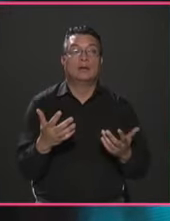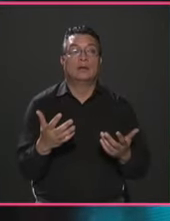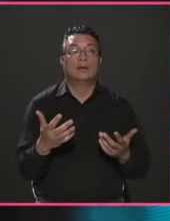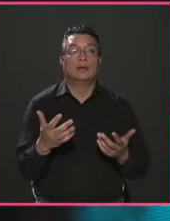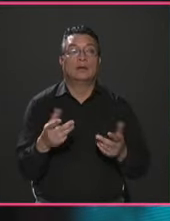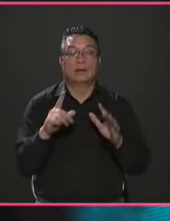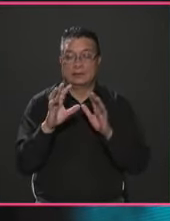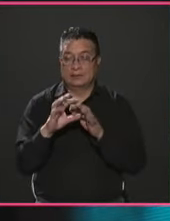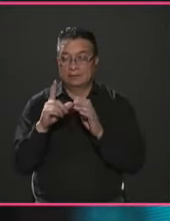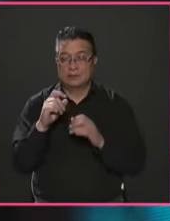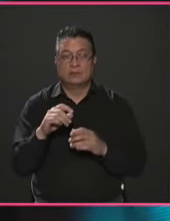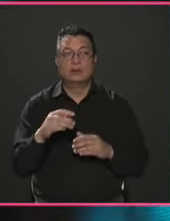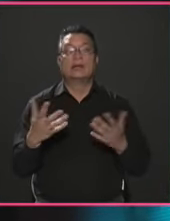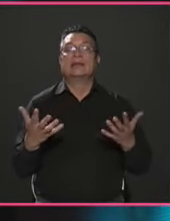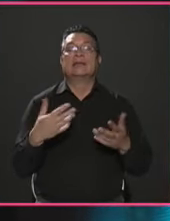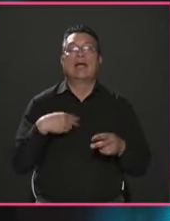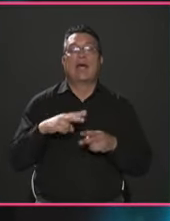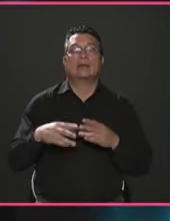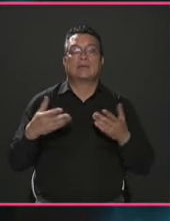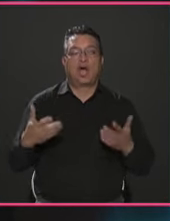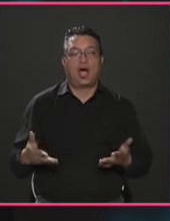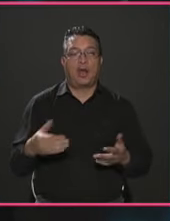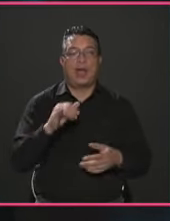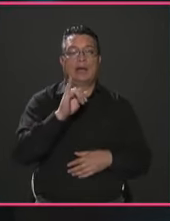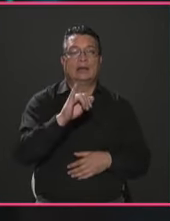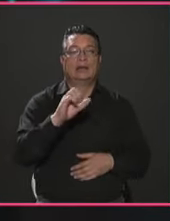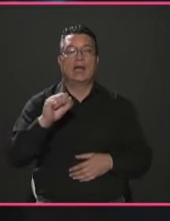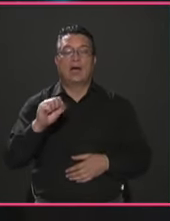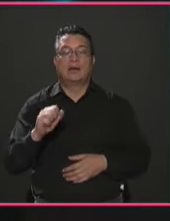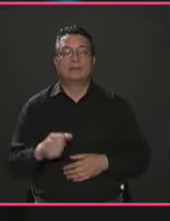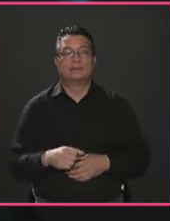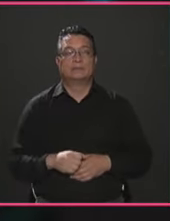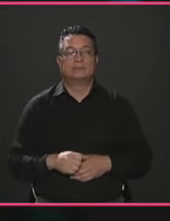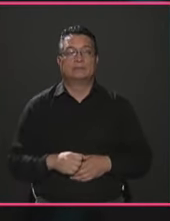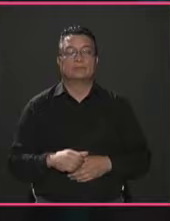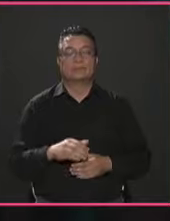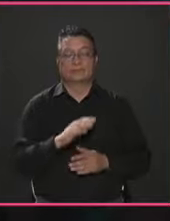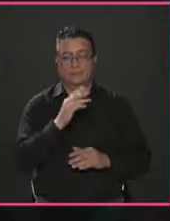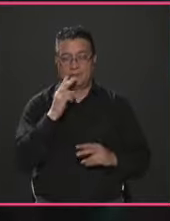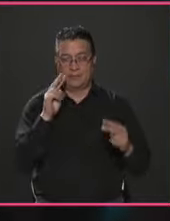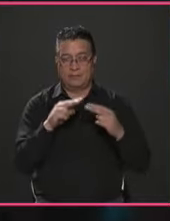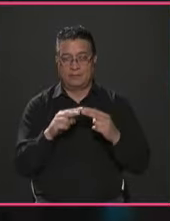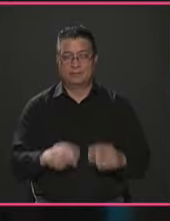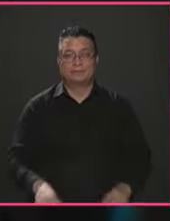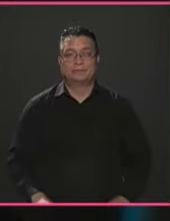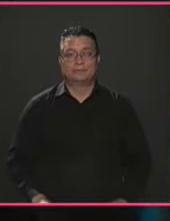Gracias por esa foto qué hacemos ahora con esta Inteligencia artificial hasta